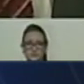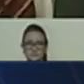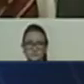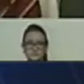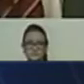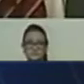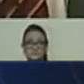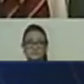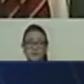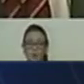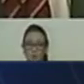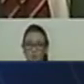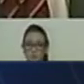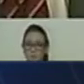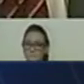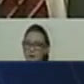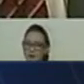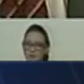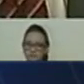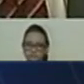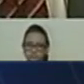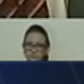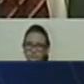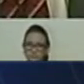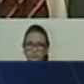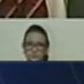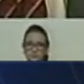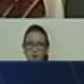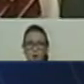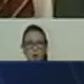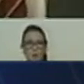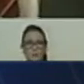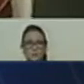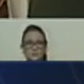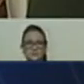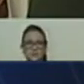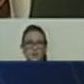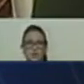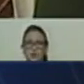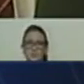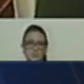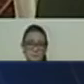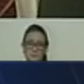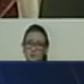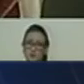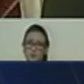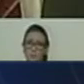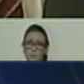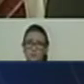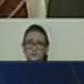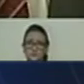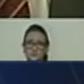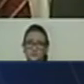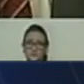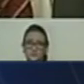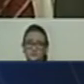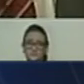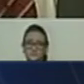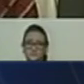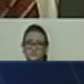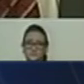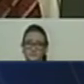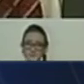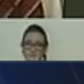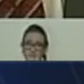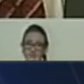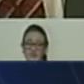de partidos que son minoritarios dentro de la oposición venezolana, no representan a la mayoría del electorado y la